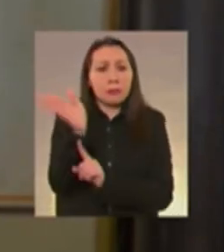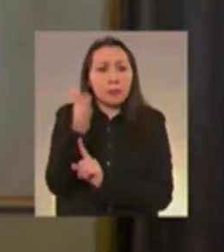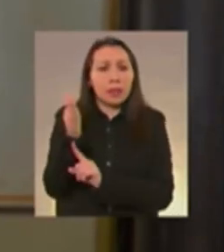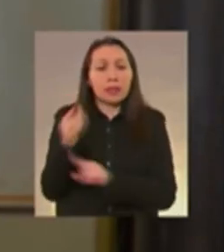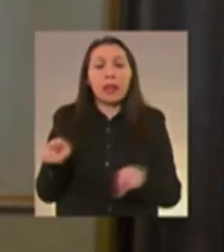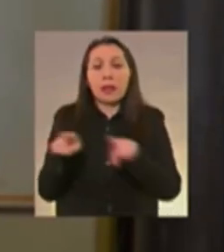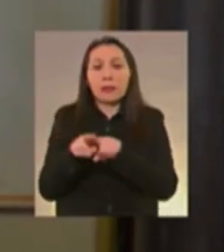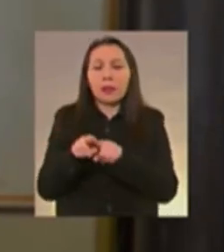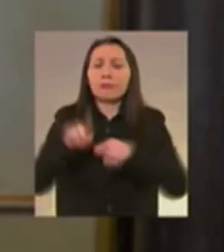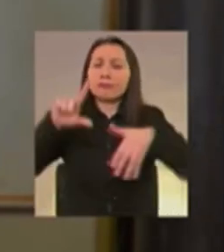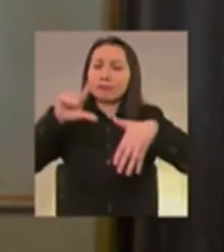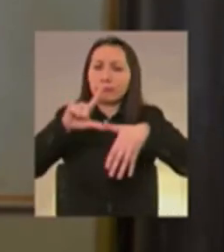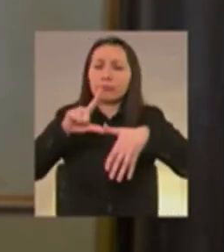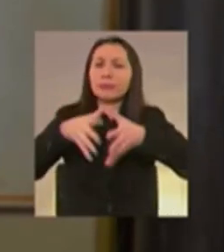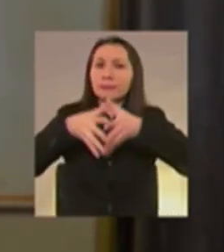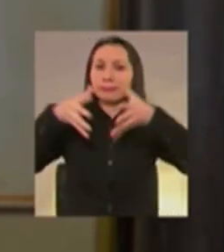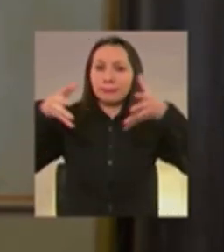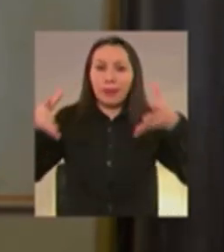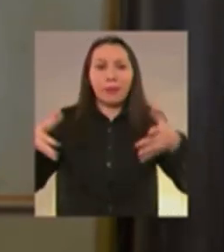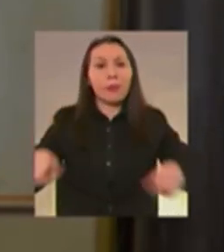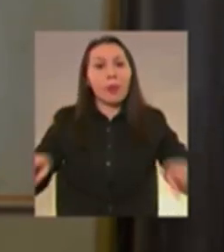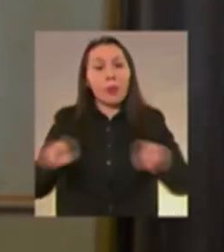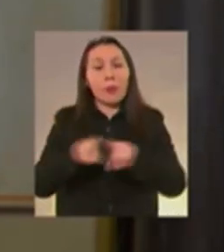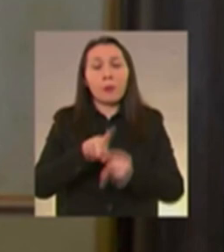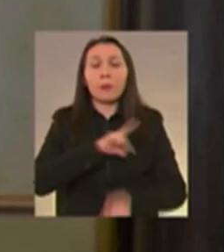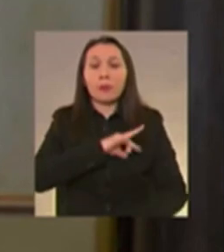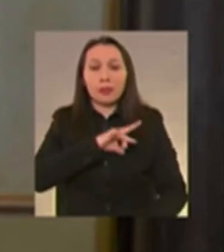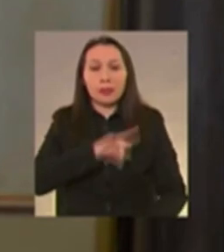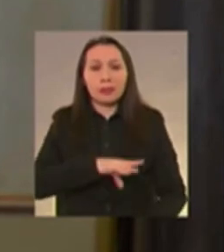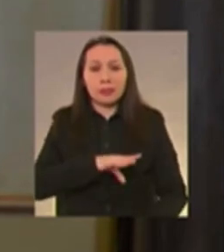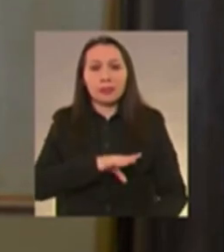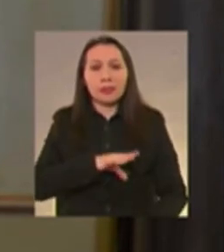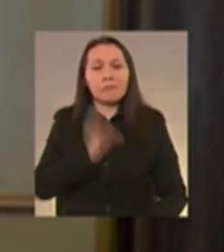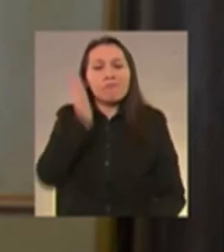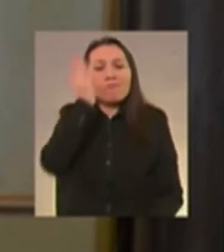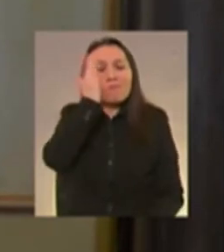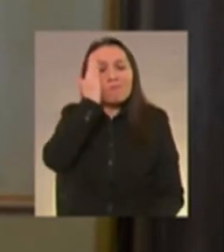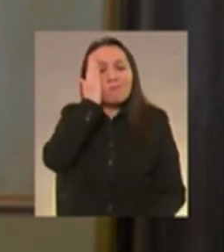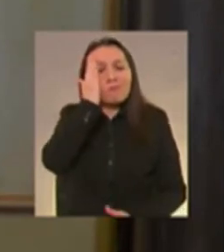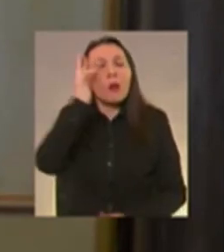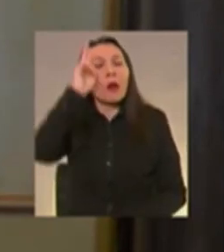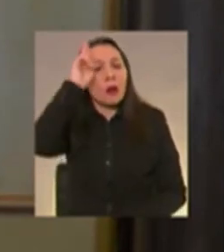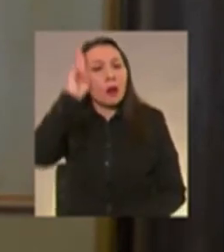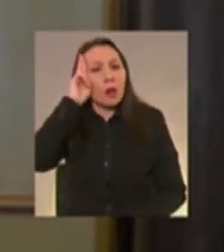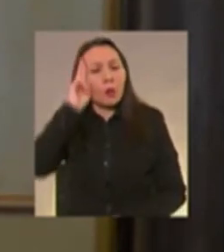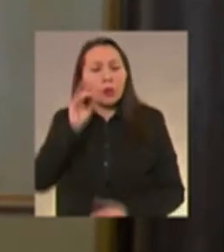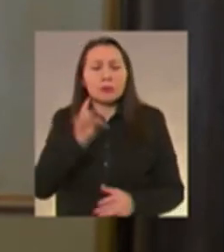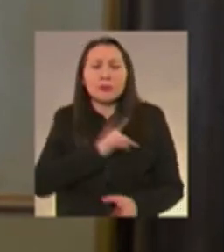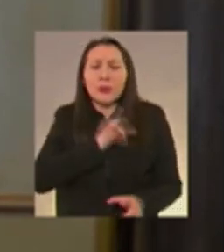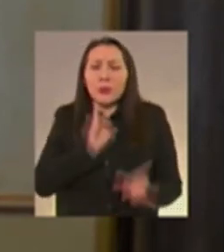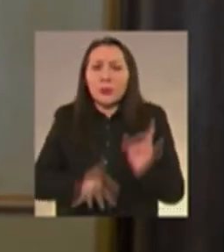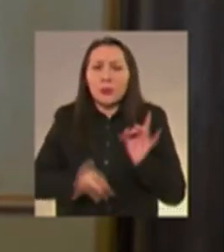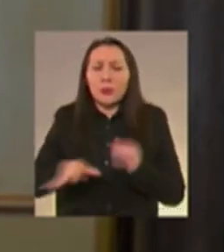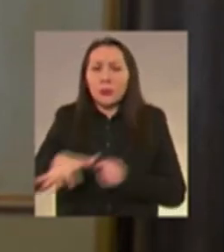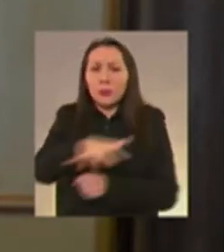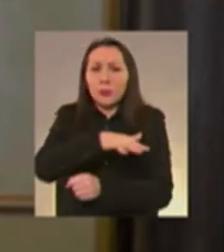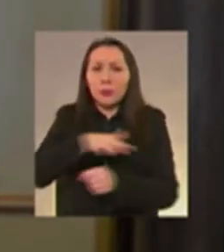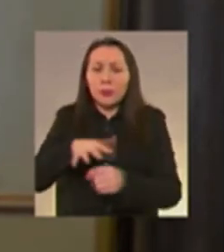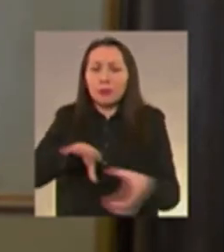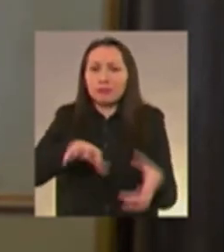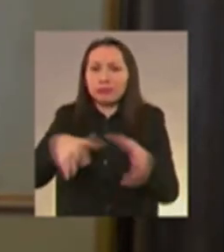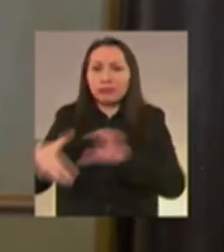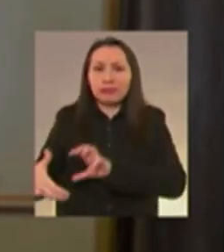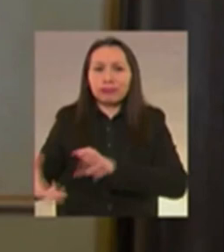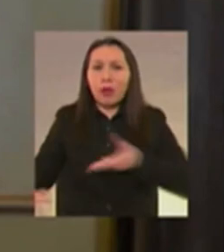esta nuestra gran América Latina, que al igual que Chile, guarde en su memoria el recuerdo de episodios dolorosos que laceraron nuestra